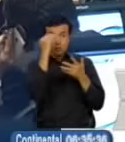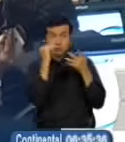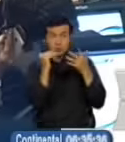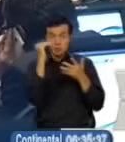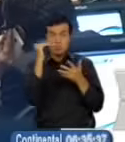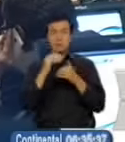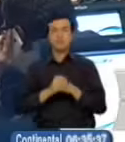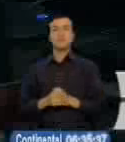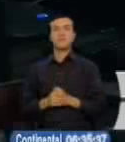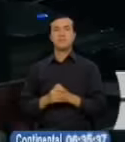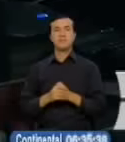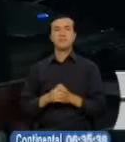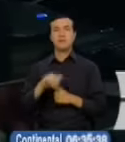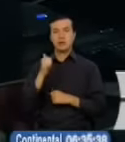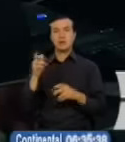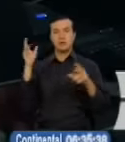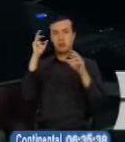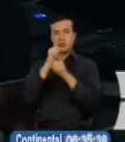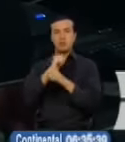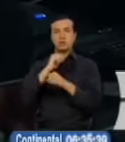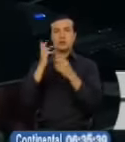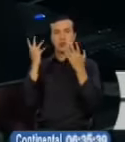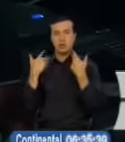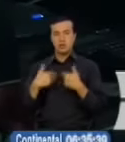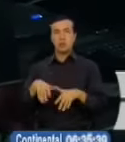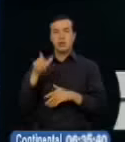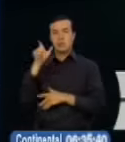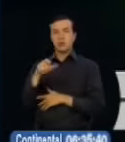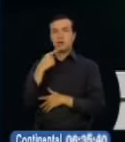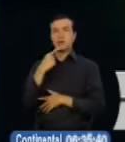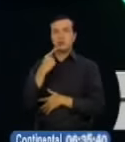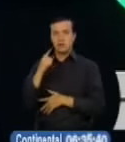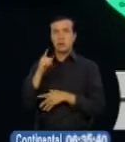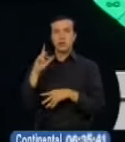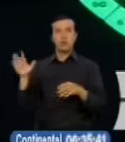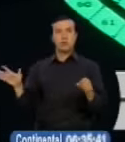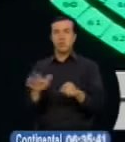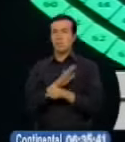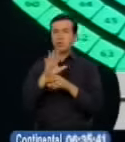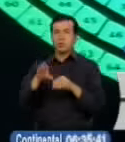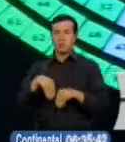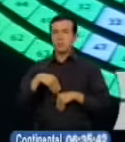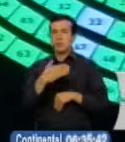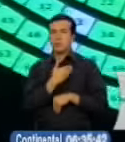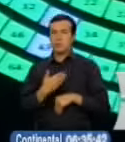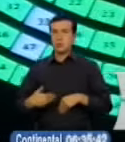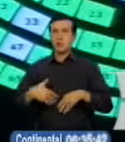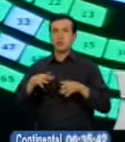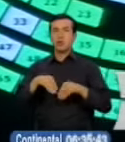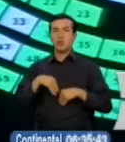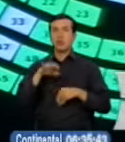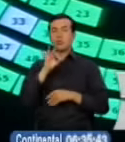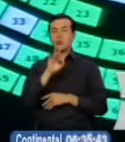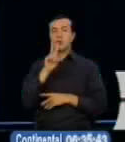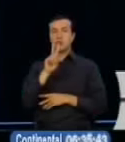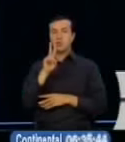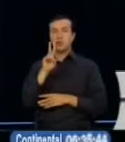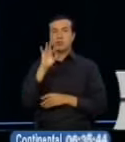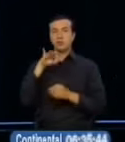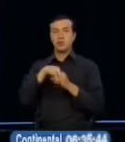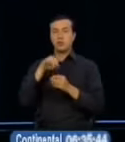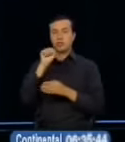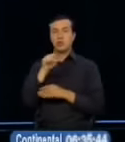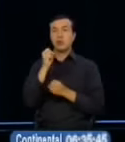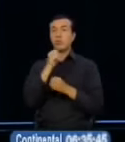las 22 horas, el Pleno decidió por moción del asambleísta Carlos Velasco adanarse totalmente al veto del Ejecutivo, con 92 votos a favor de